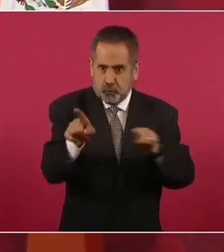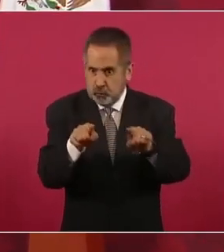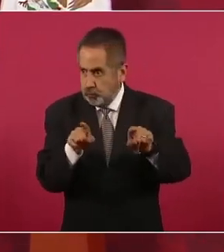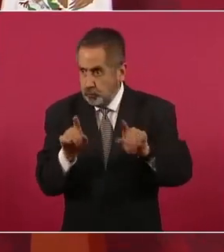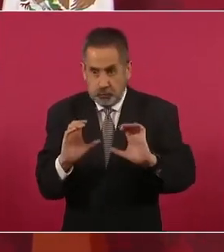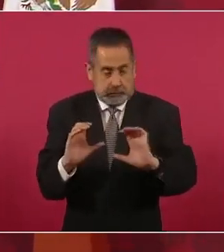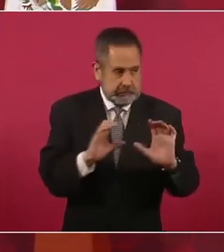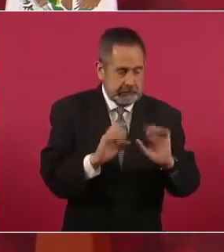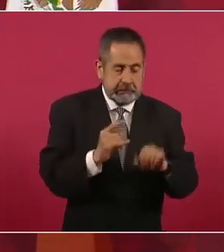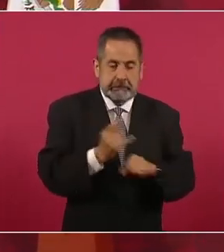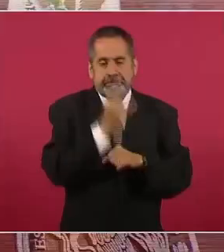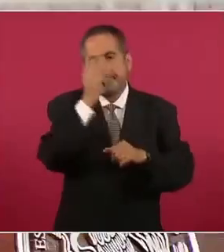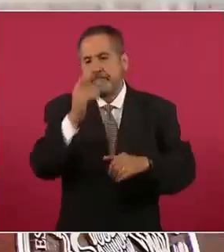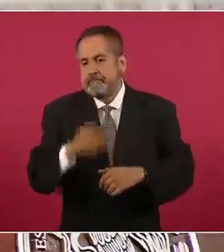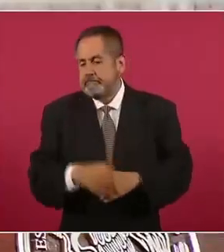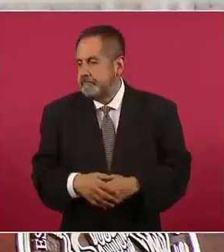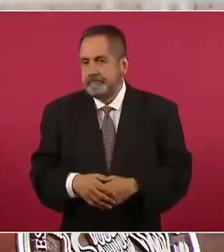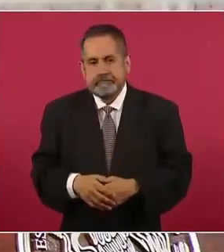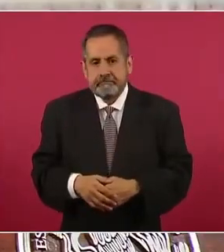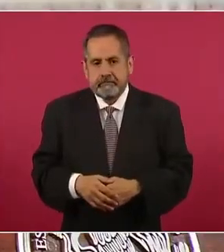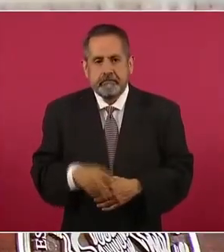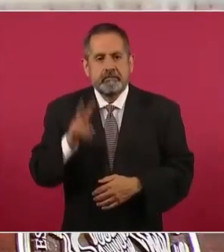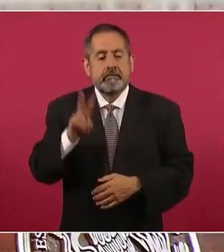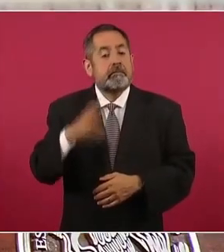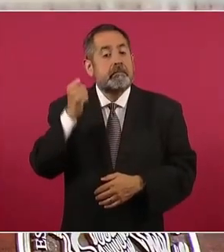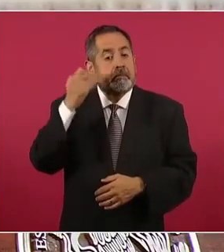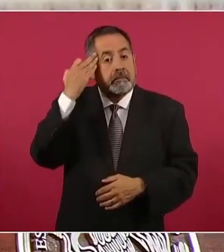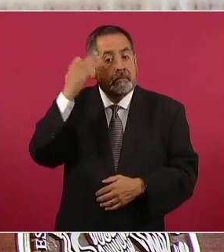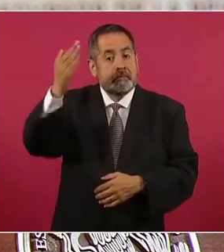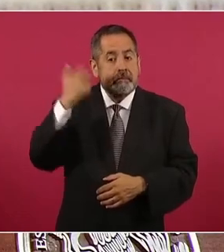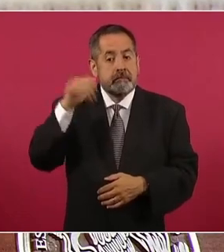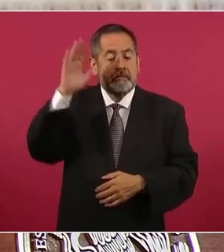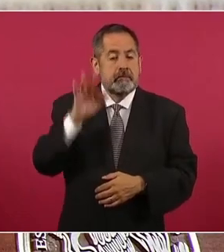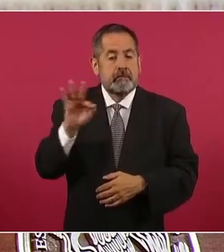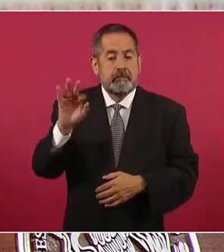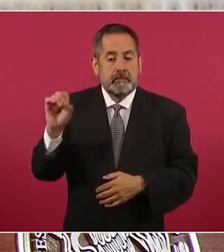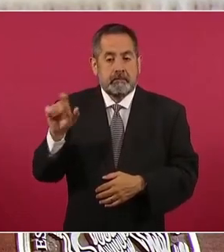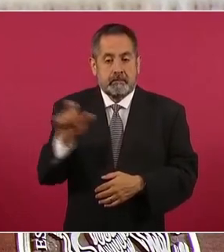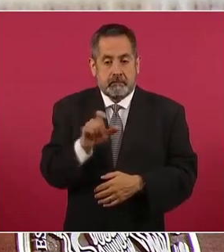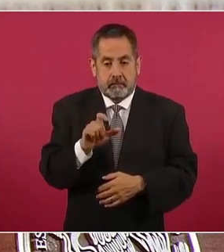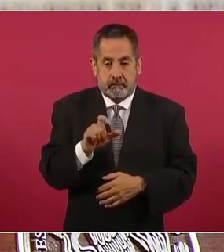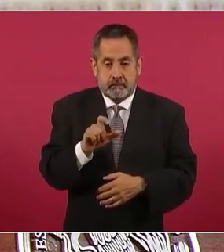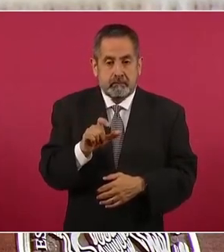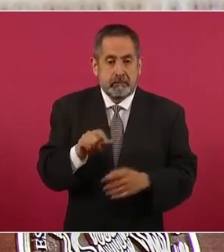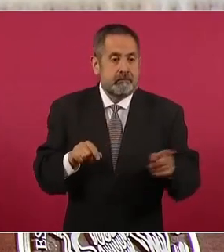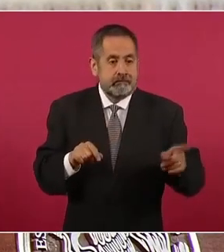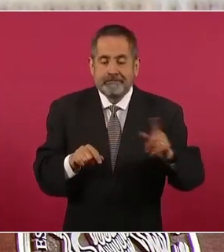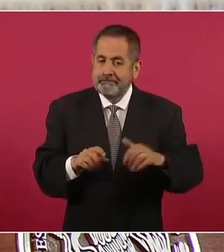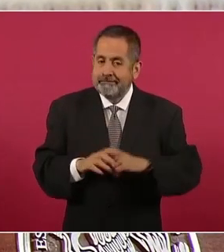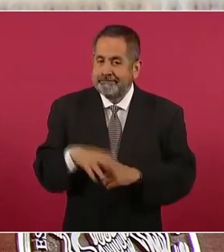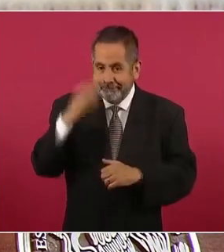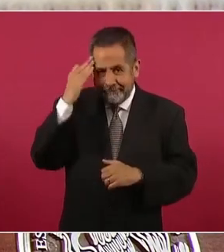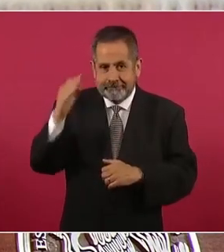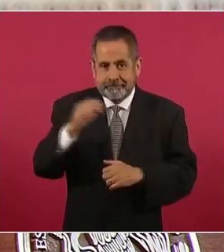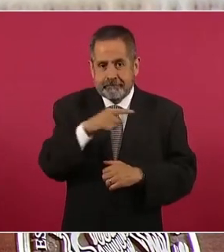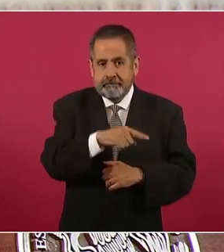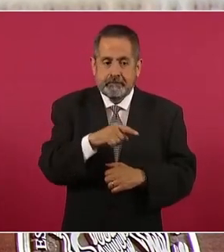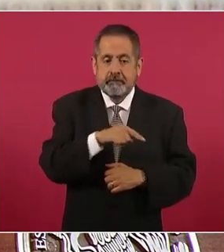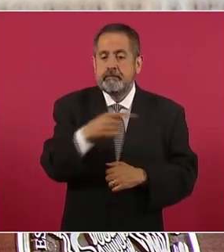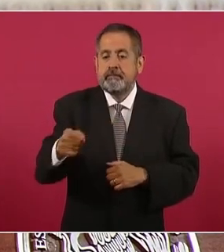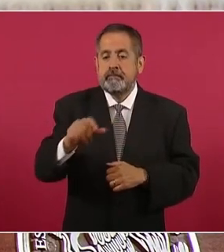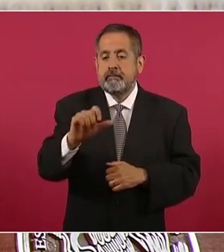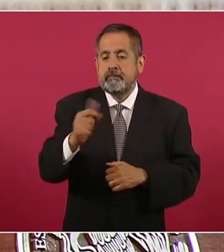era cuando Calderón, no, era Fox, y ya él estaba en el AFI, García Luna.